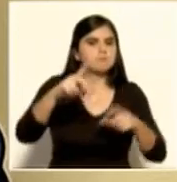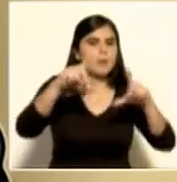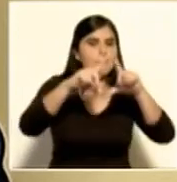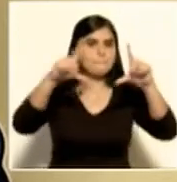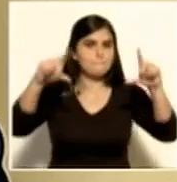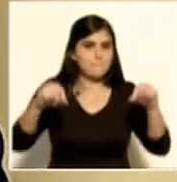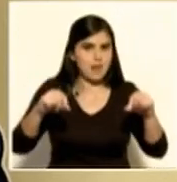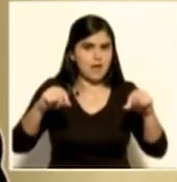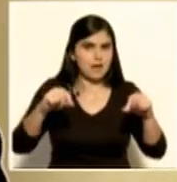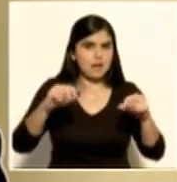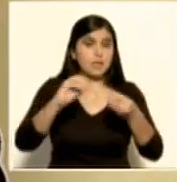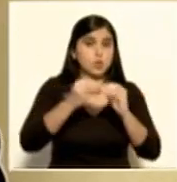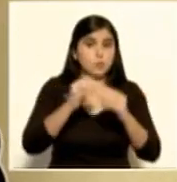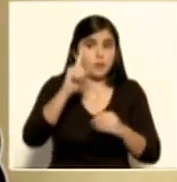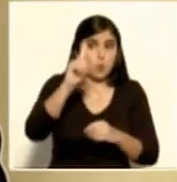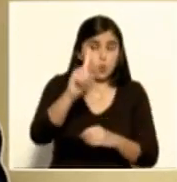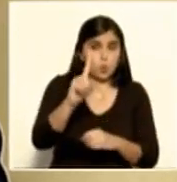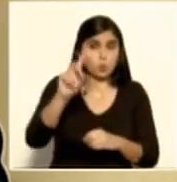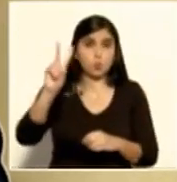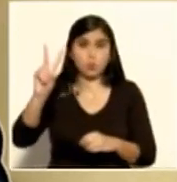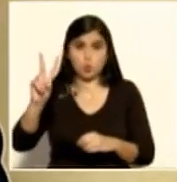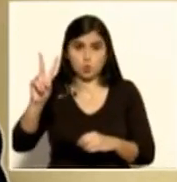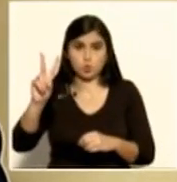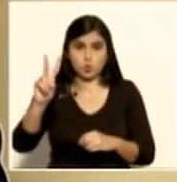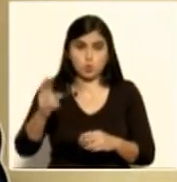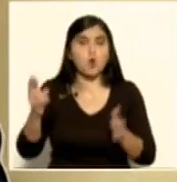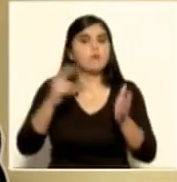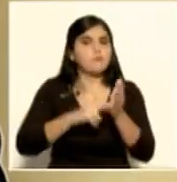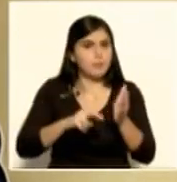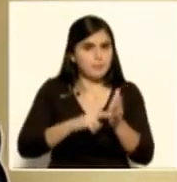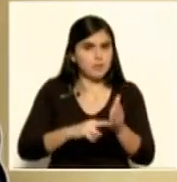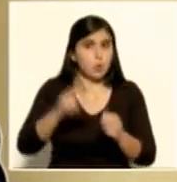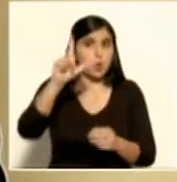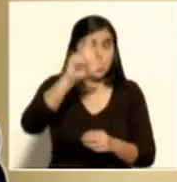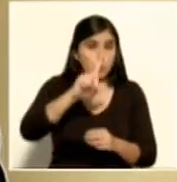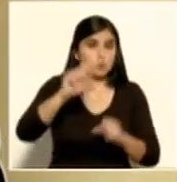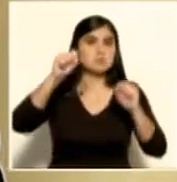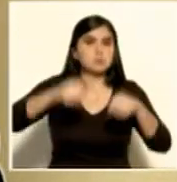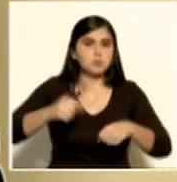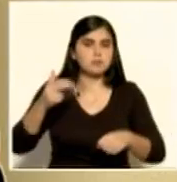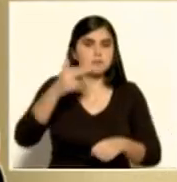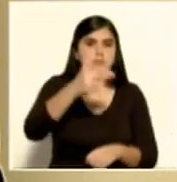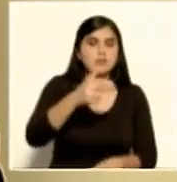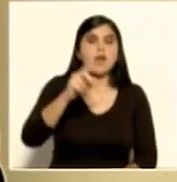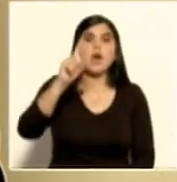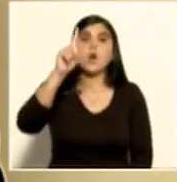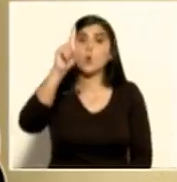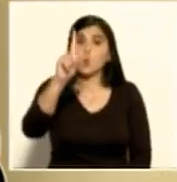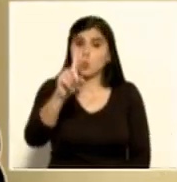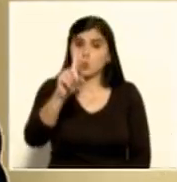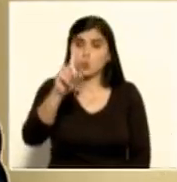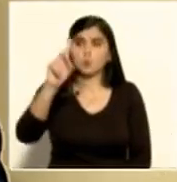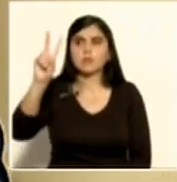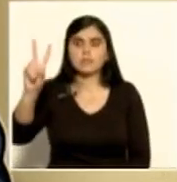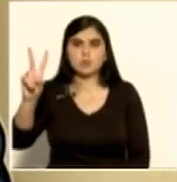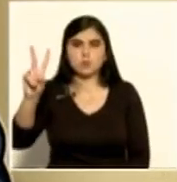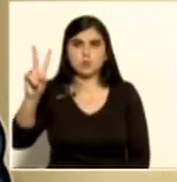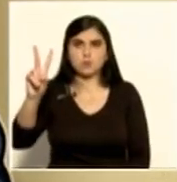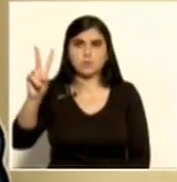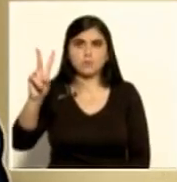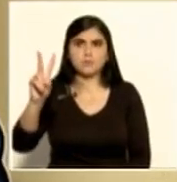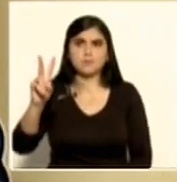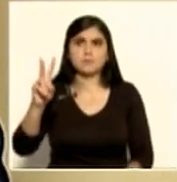placas 1 y 2. Repito, lunes circulan las placas 1 y 2,